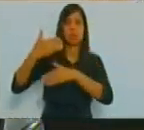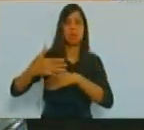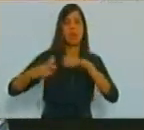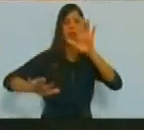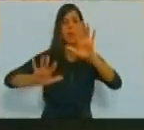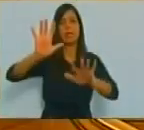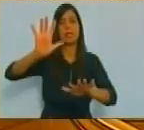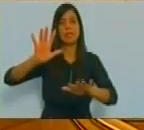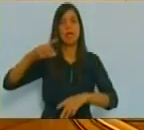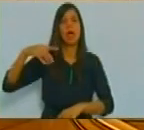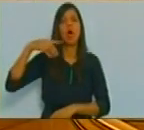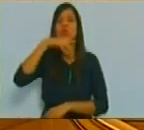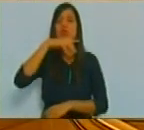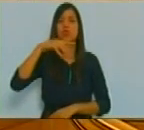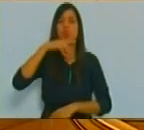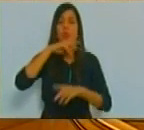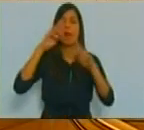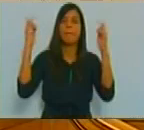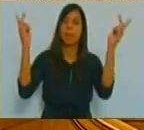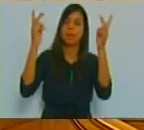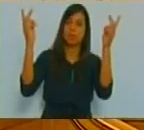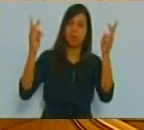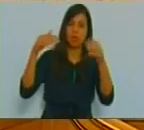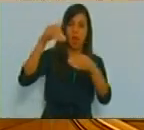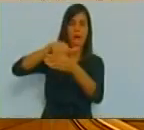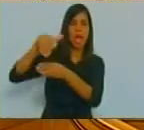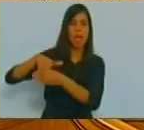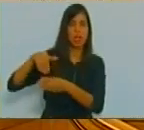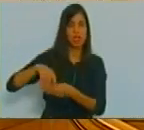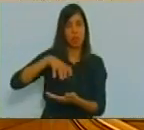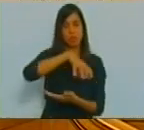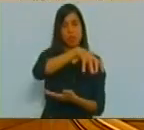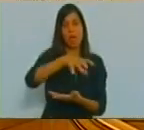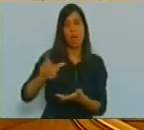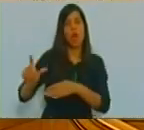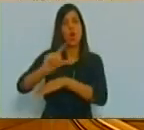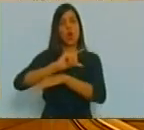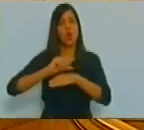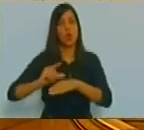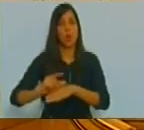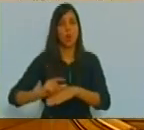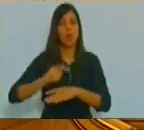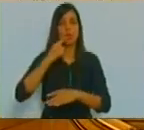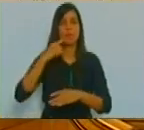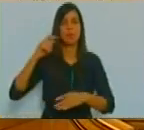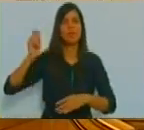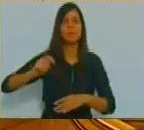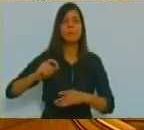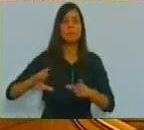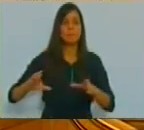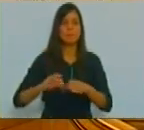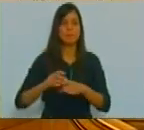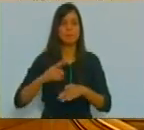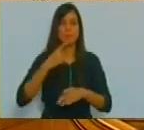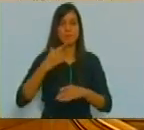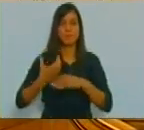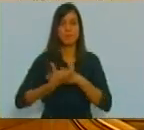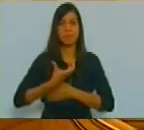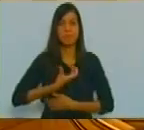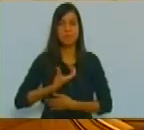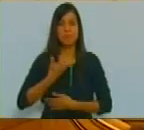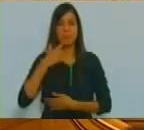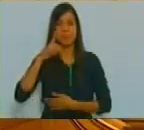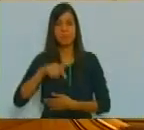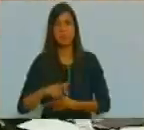15 de octubre en las elecciones regionales donde le vamos a dar una paliza a la derecha en consonancia con lo que